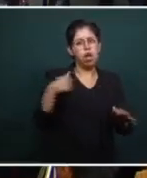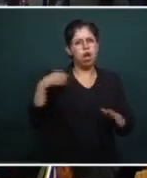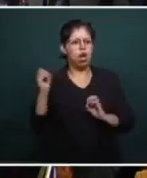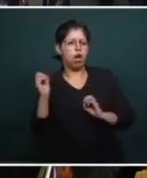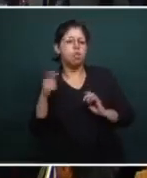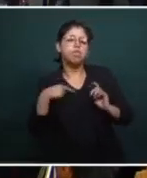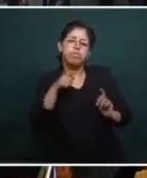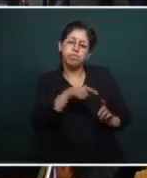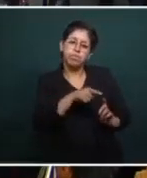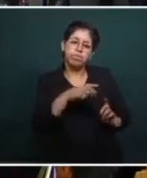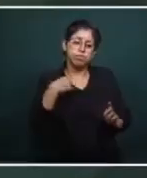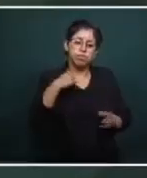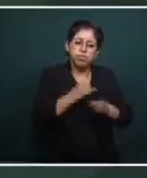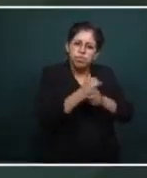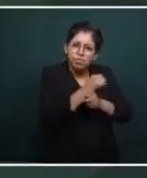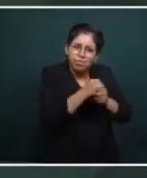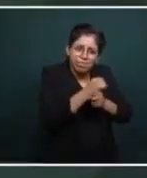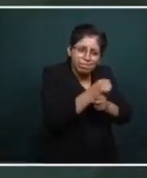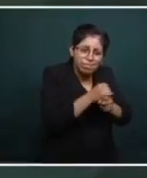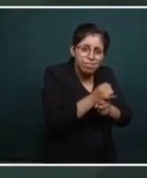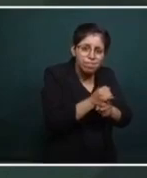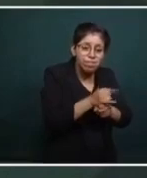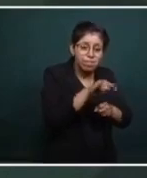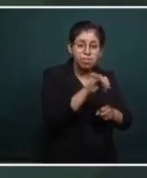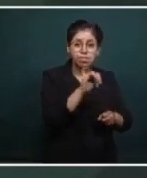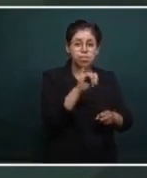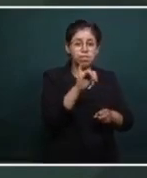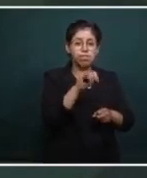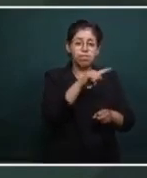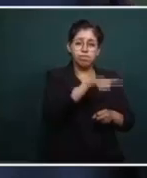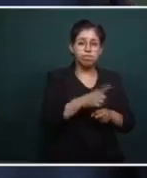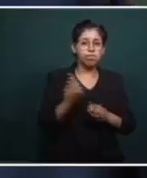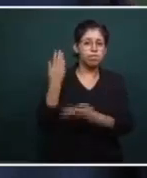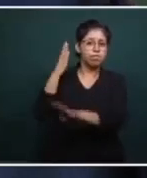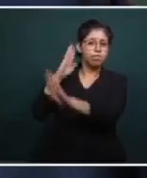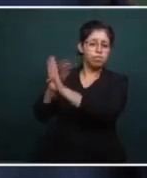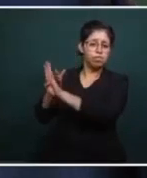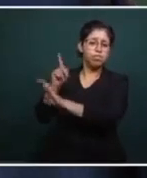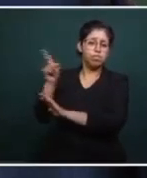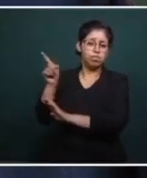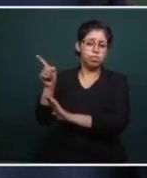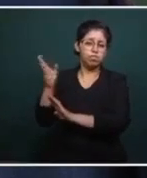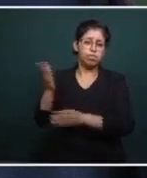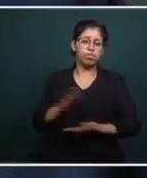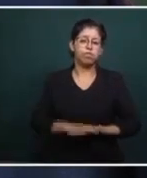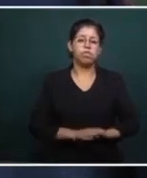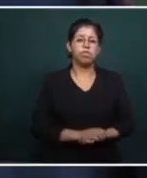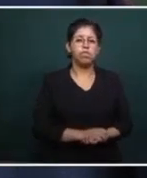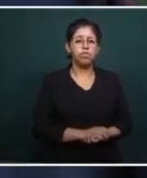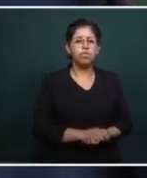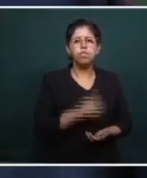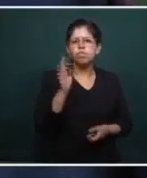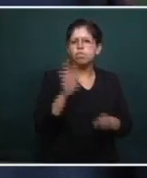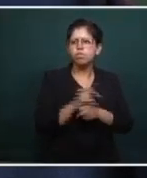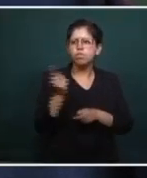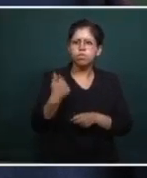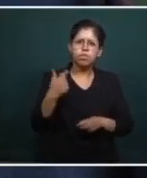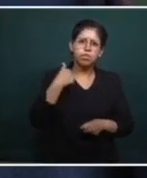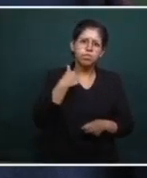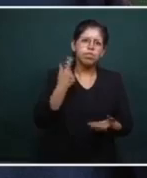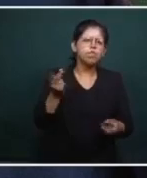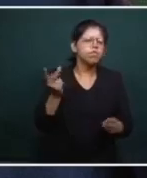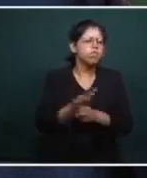de conformidad con su legislación. Es muy probable que se haga